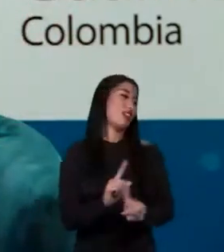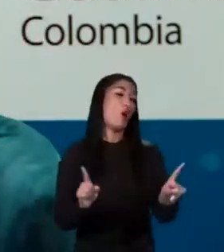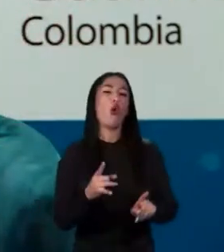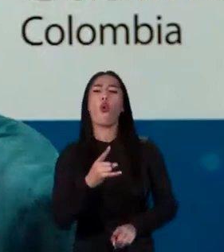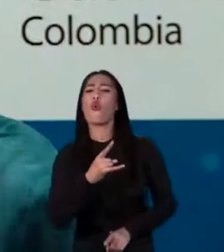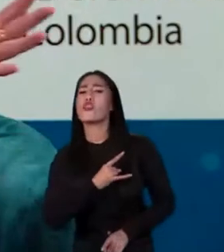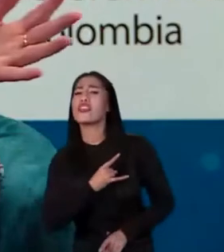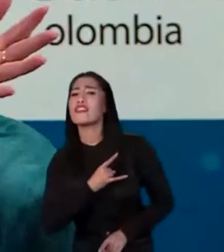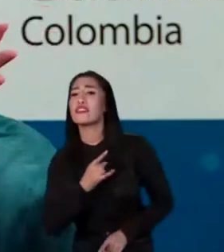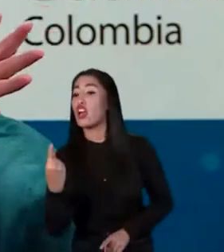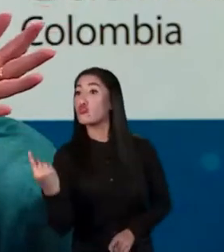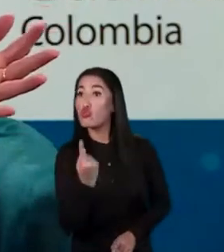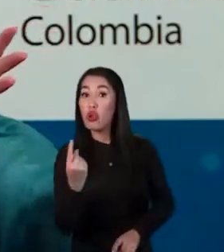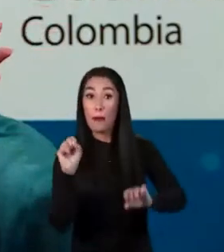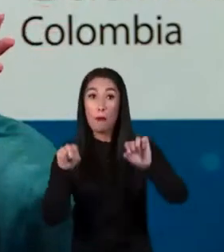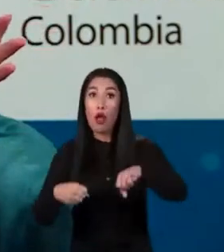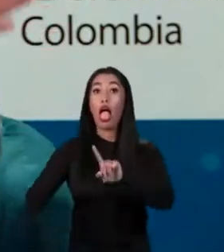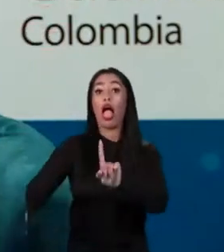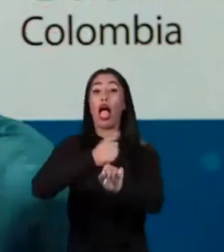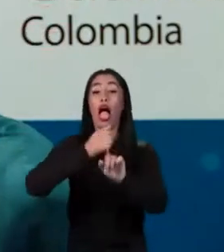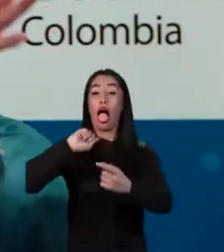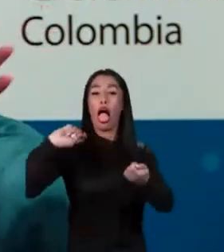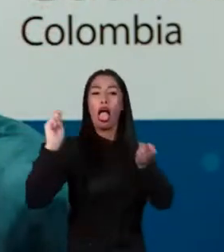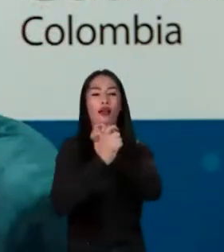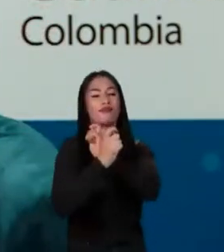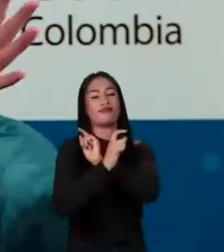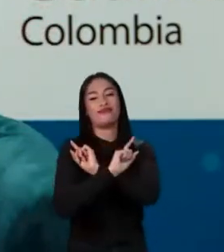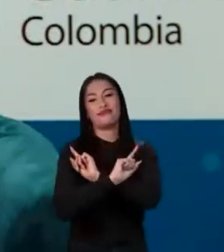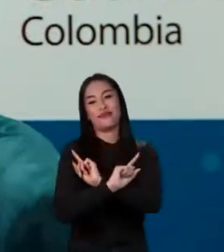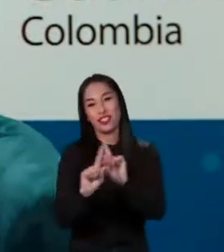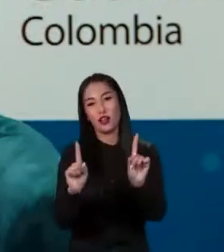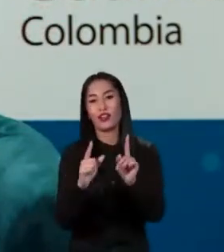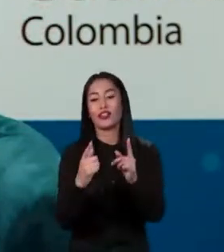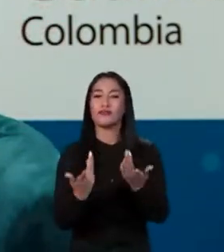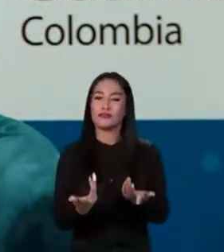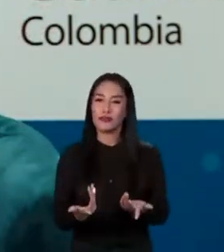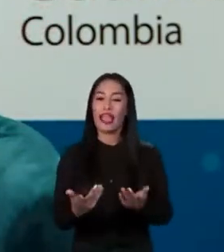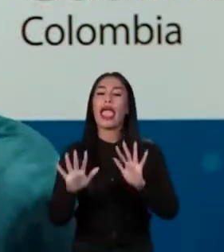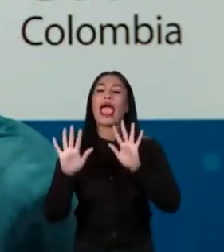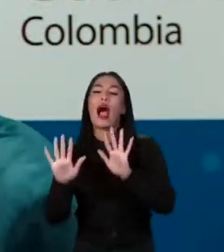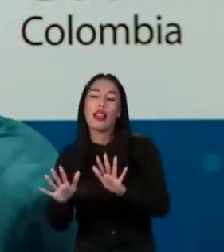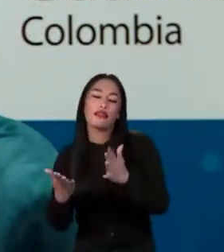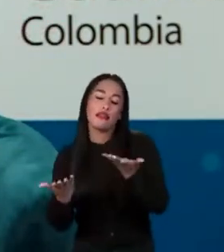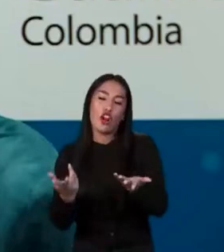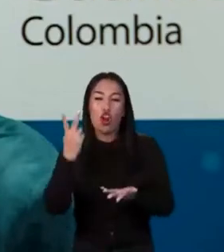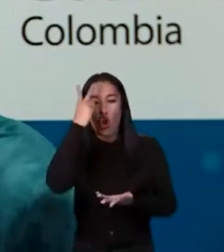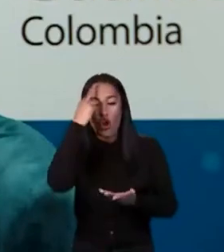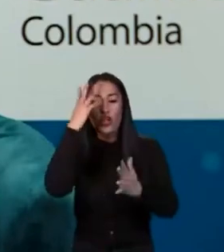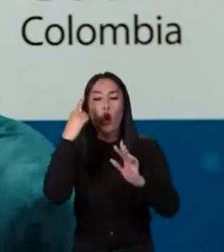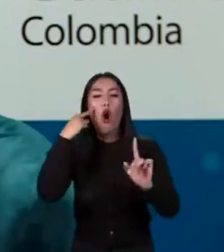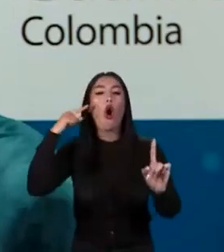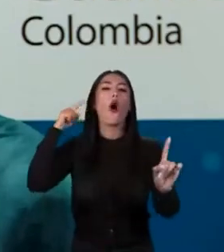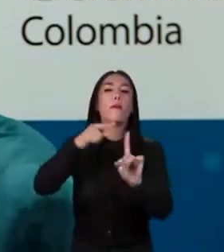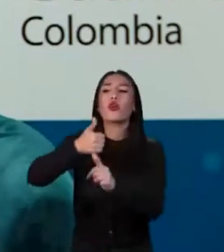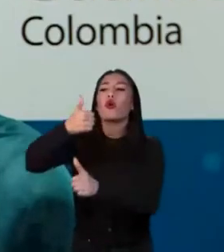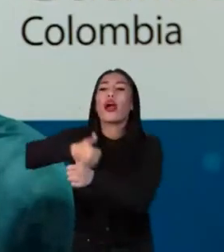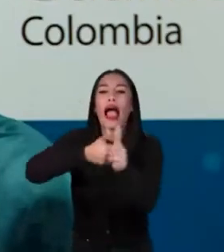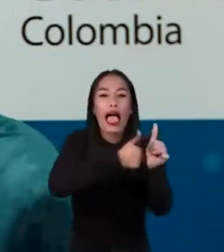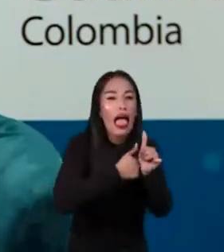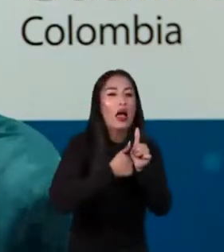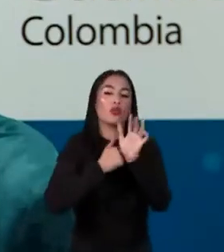universidad tiene su cultura institucional y nadie se la puede cambiar afortunadamente nosotros no lo vamos a cambiar